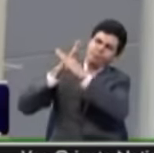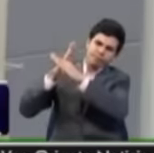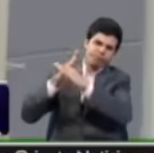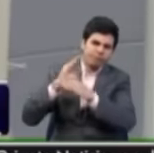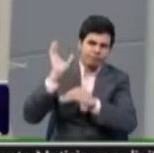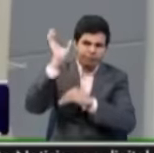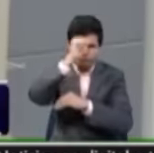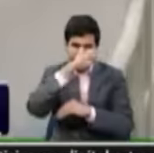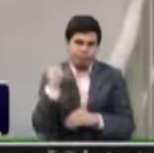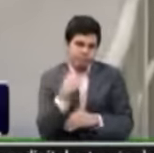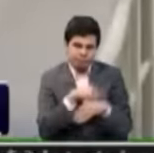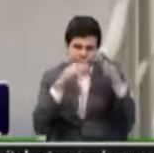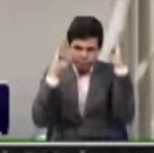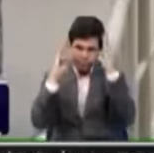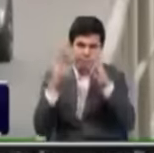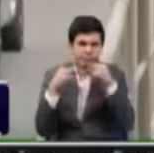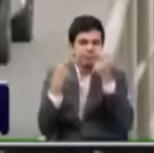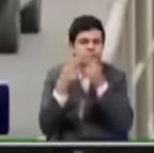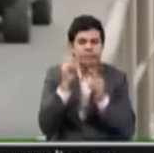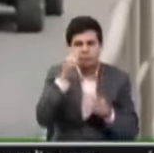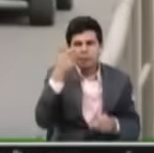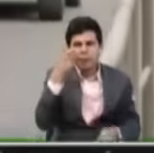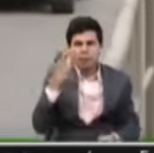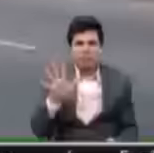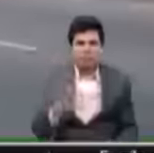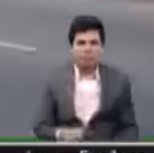Estaremos pendientes de la reunión de mañana.